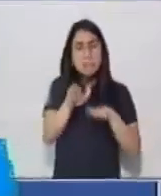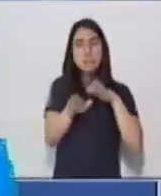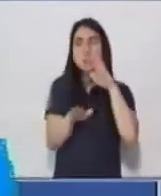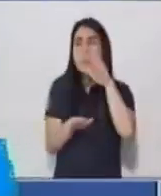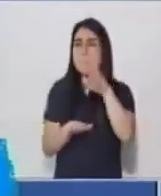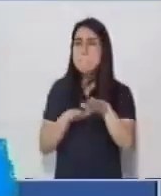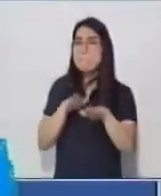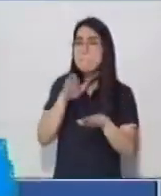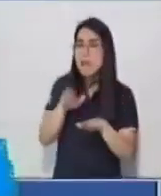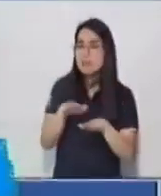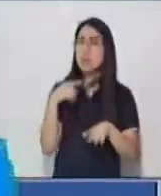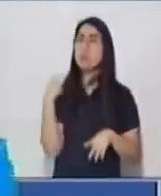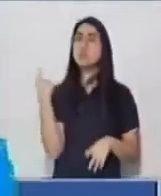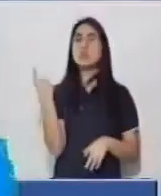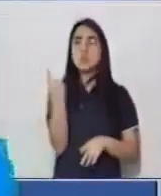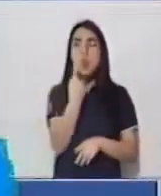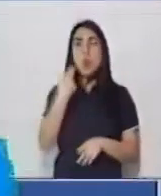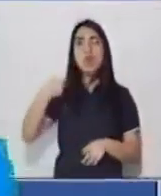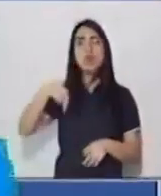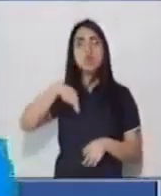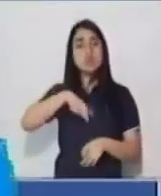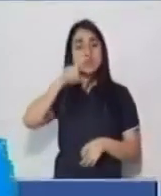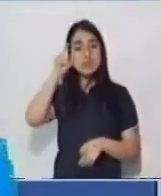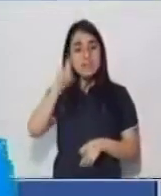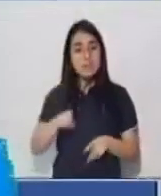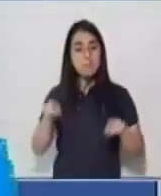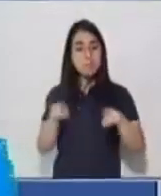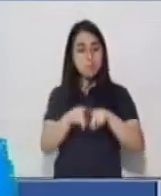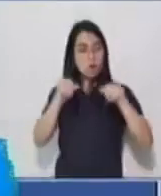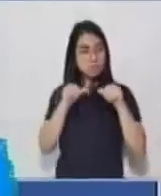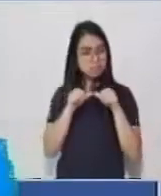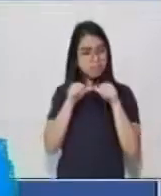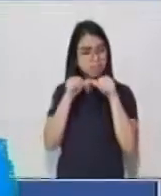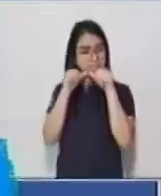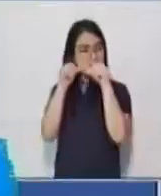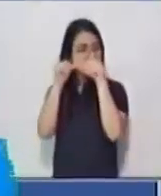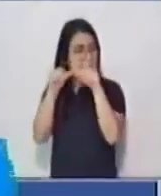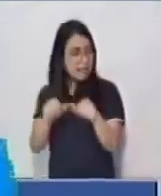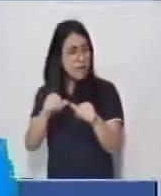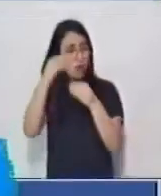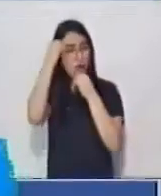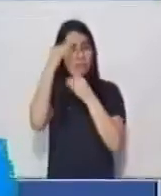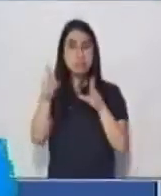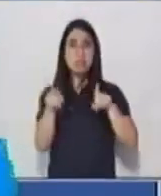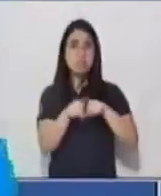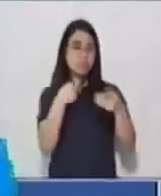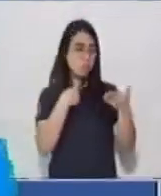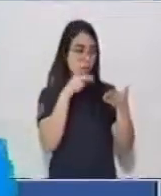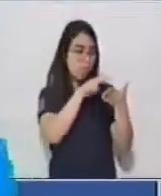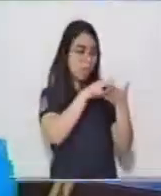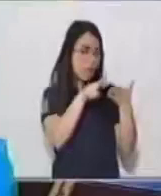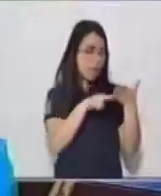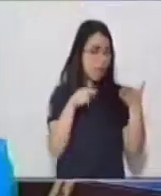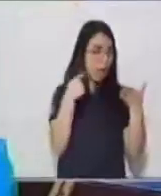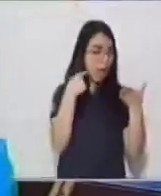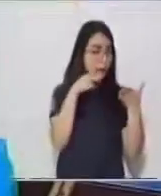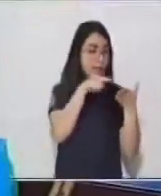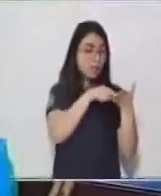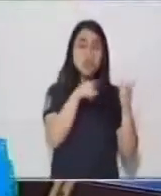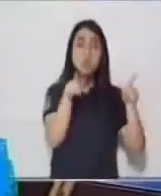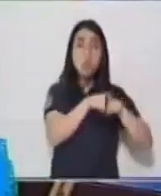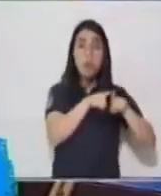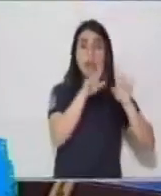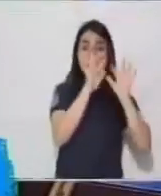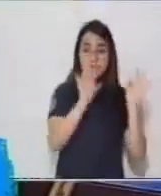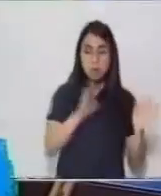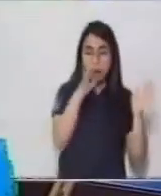paso y tanto tiene texto como también tiene imágenes para que la persona que lo está viendo se ilustre